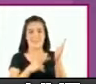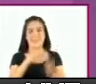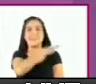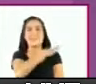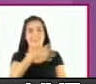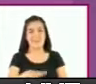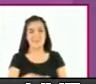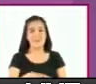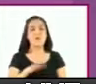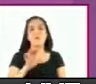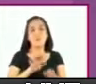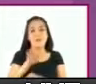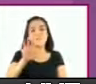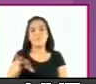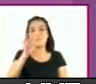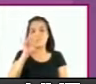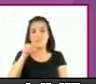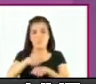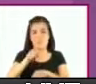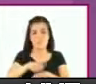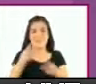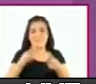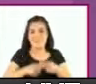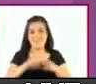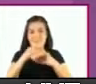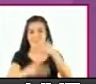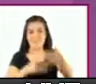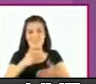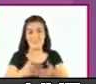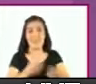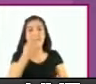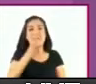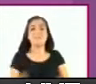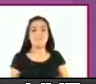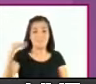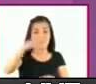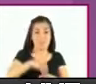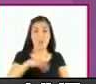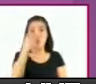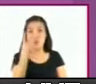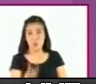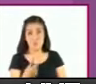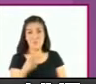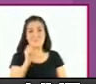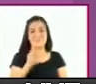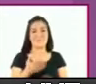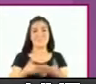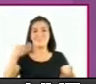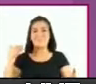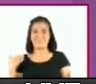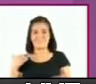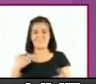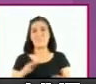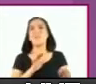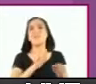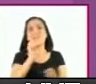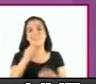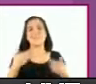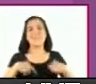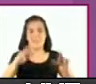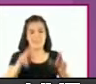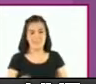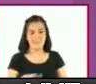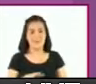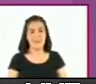el número con el que inicia la sucesión. Y si le agregamos 2 al término anterior, que representamos